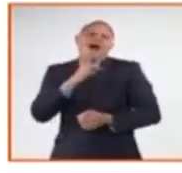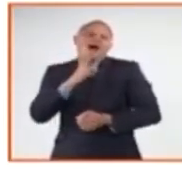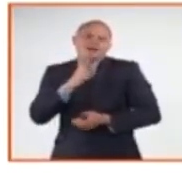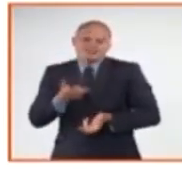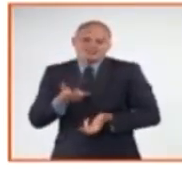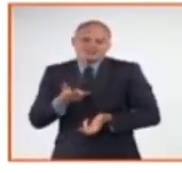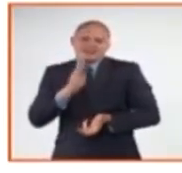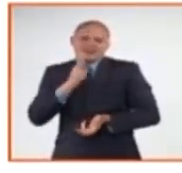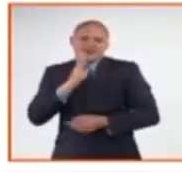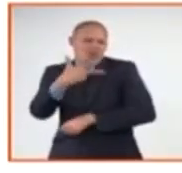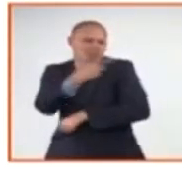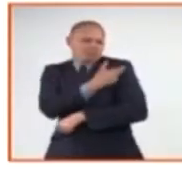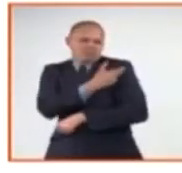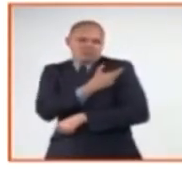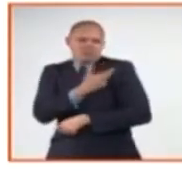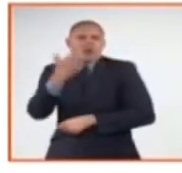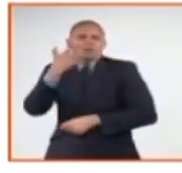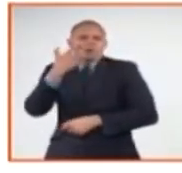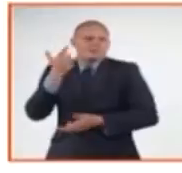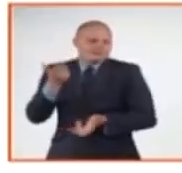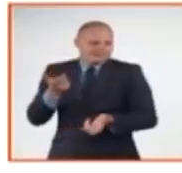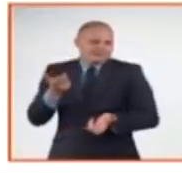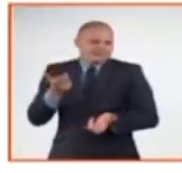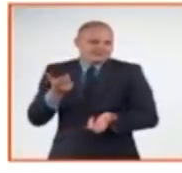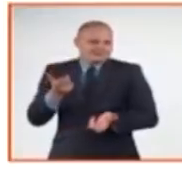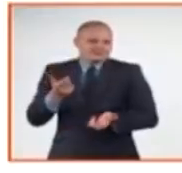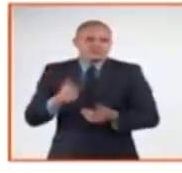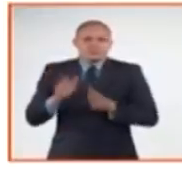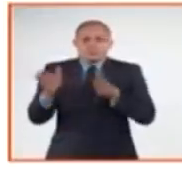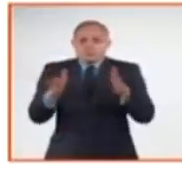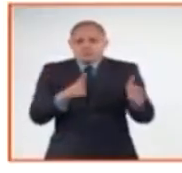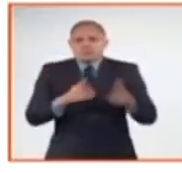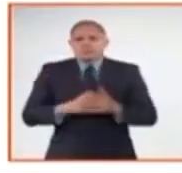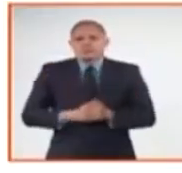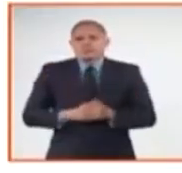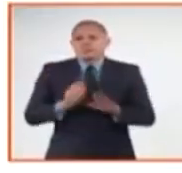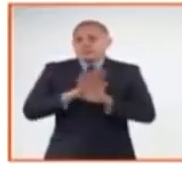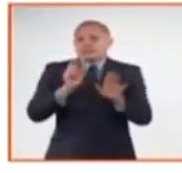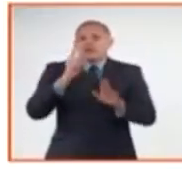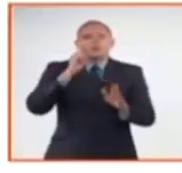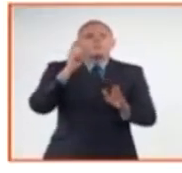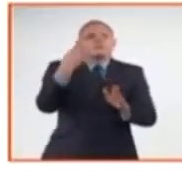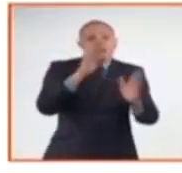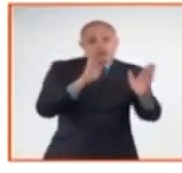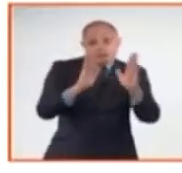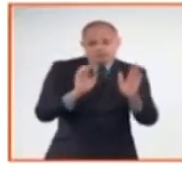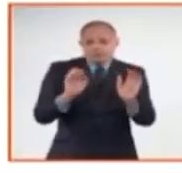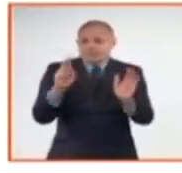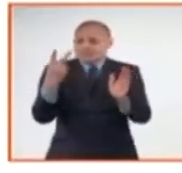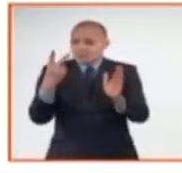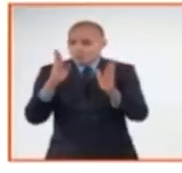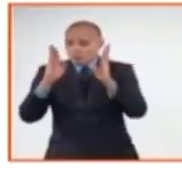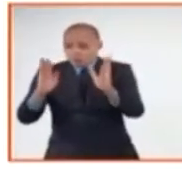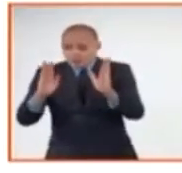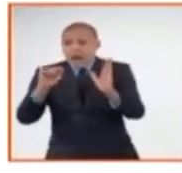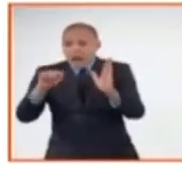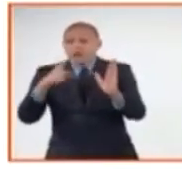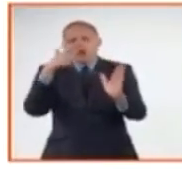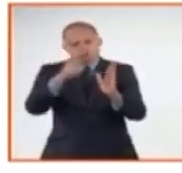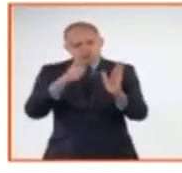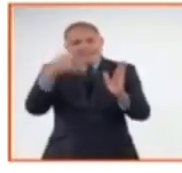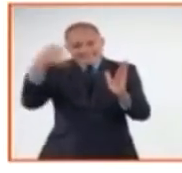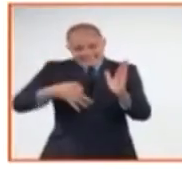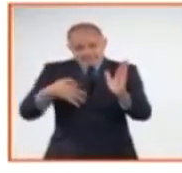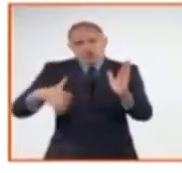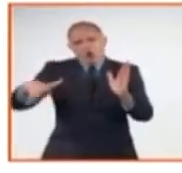a todo aquel que necesita ser vacunado a partir de las edades de 19 años que pueden tener en la población puede